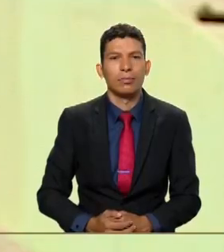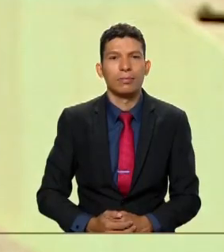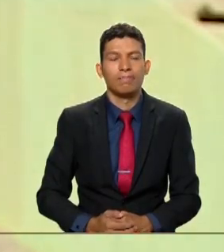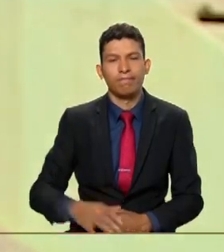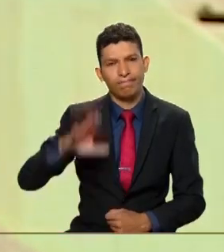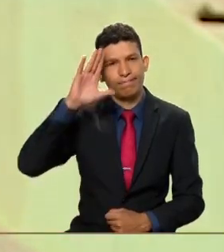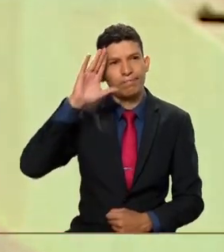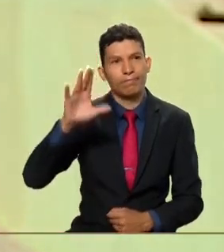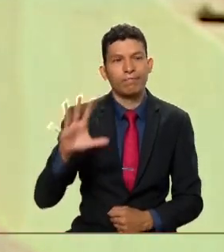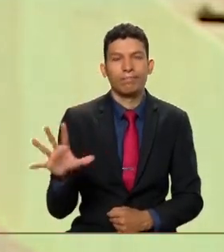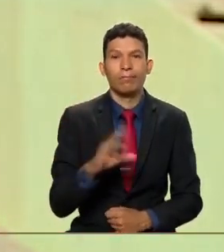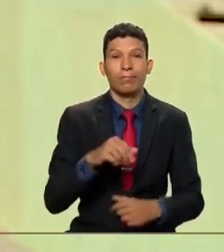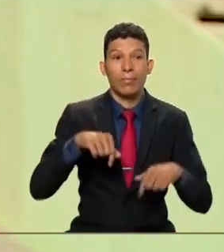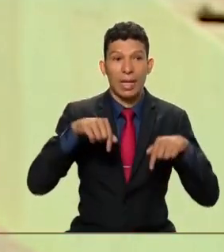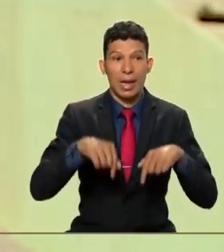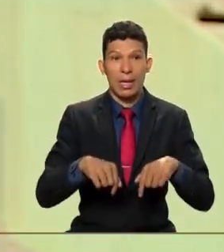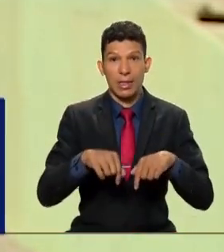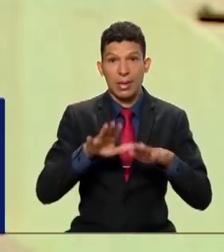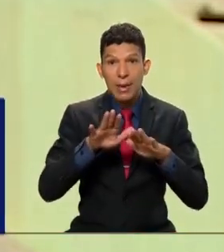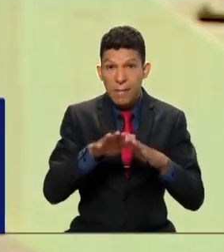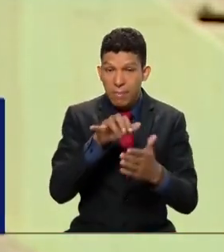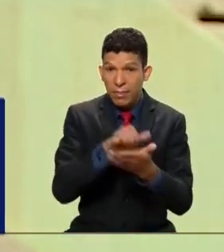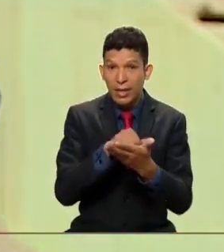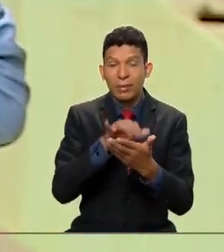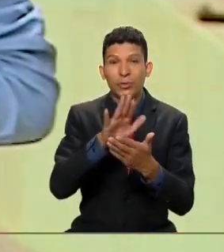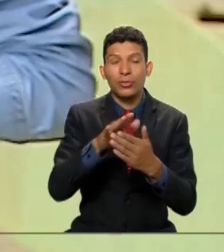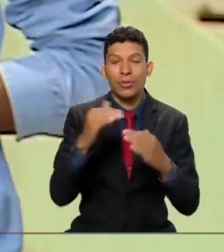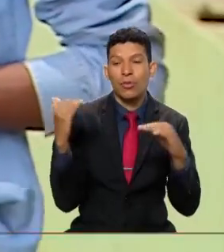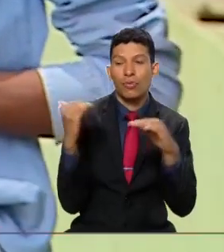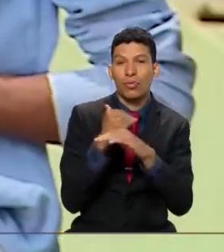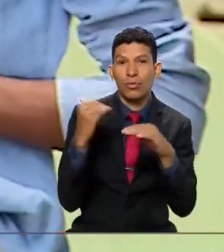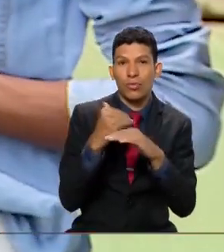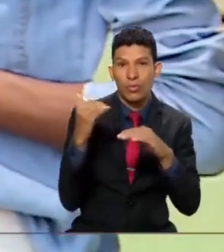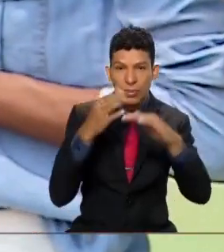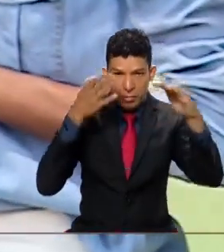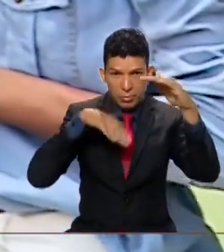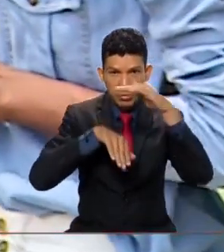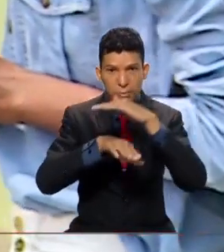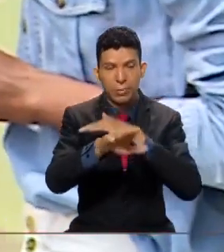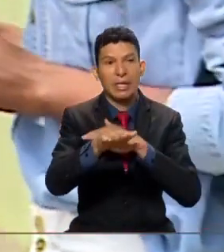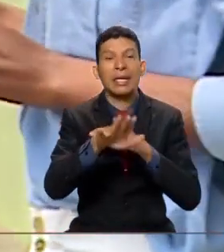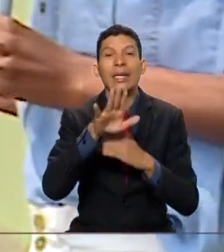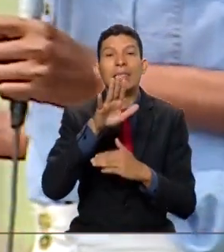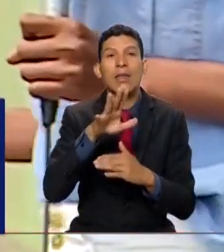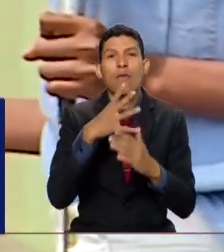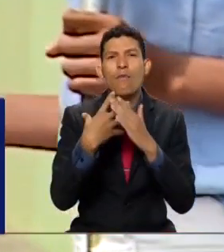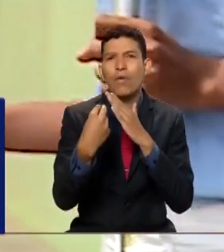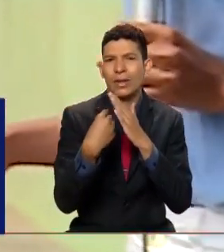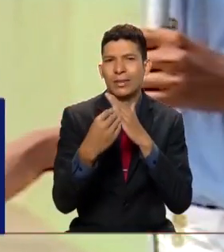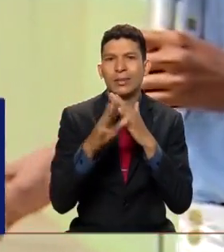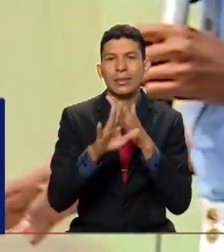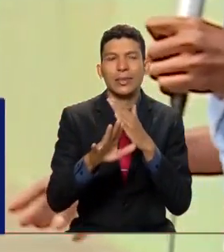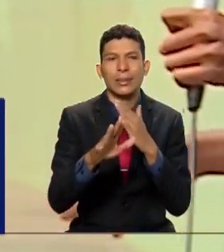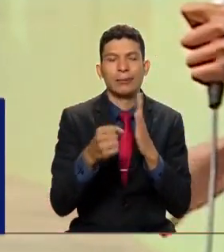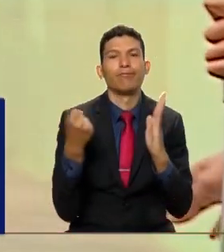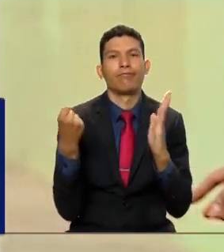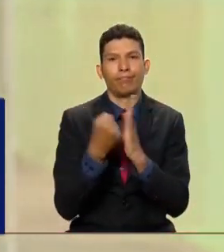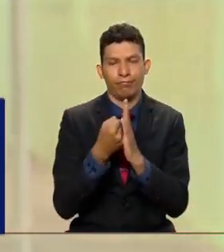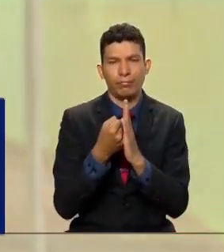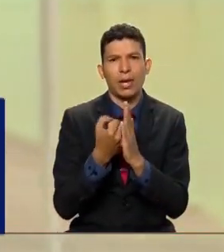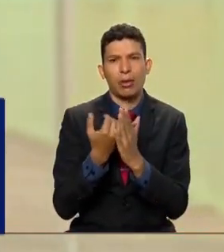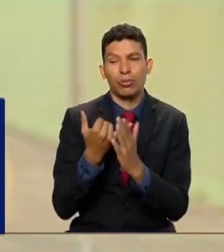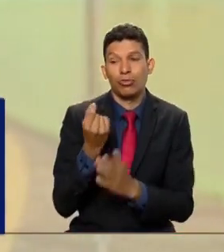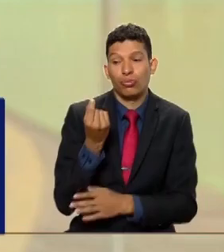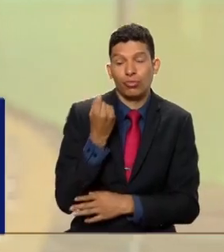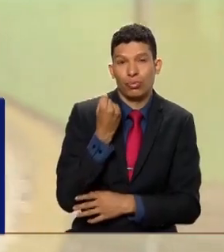Hola a todos. Aquí, en este sitio, la avenida del Túnel Mundialista, a su salida, fue donde ocurrió en las últimas